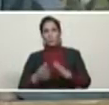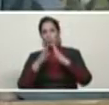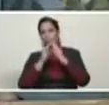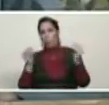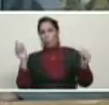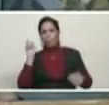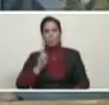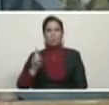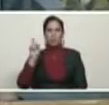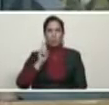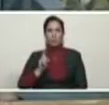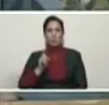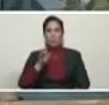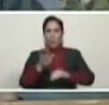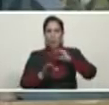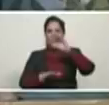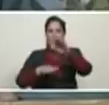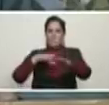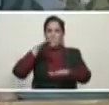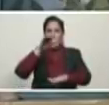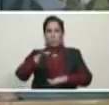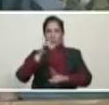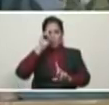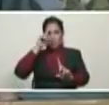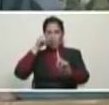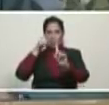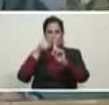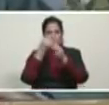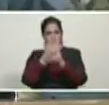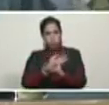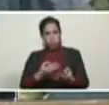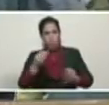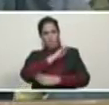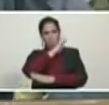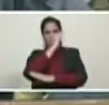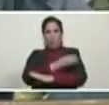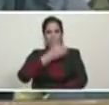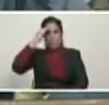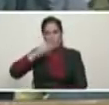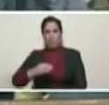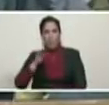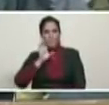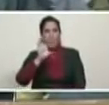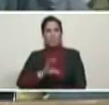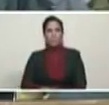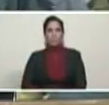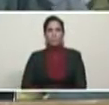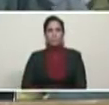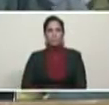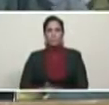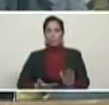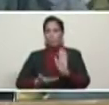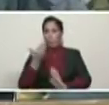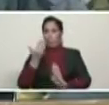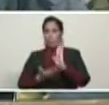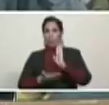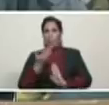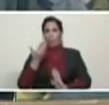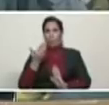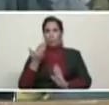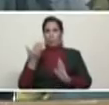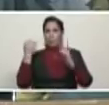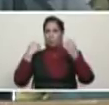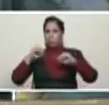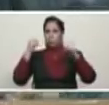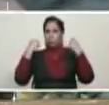necesidad de avanzar hacia perfeccionar el poder militar del país y la importancia de esta operación